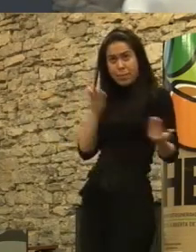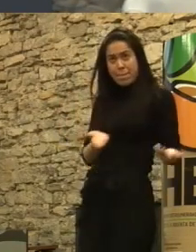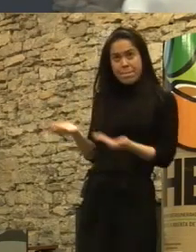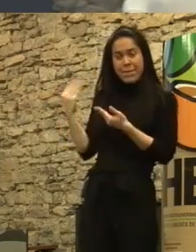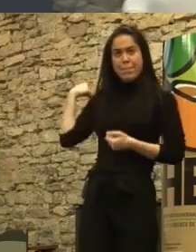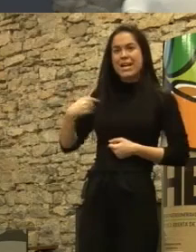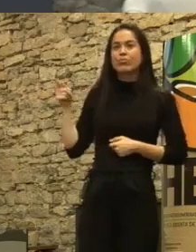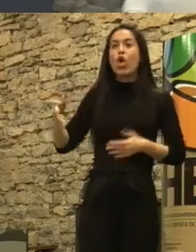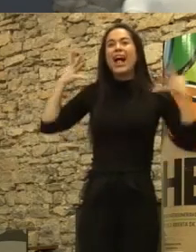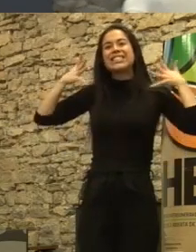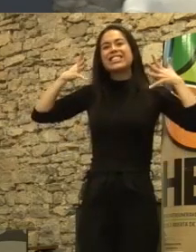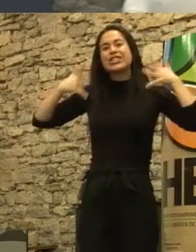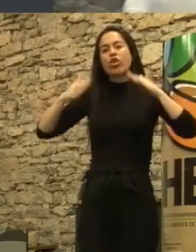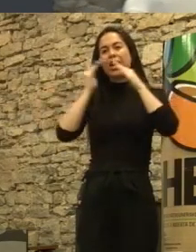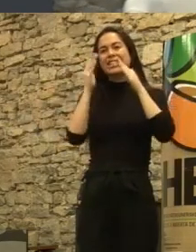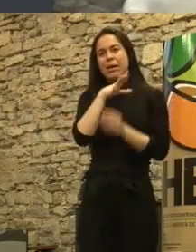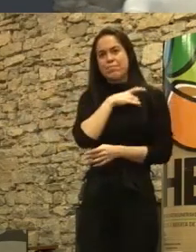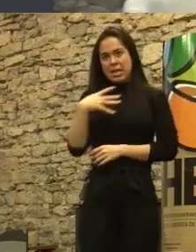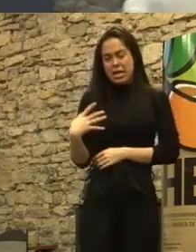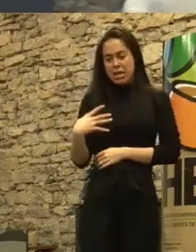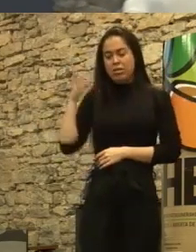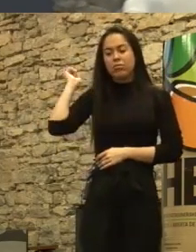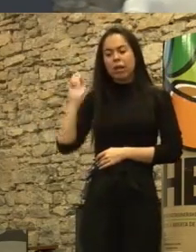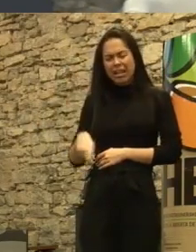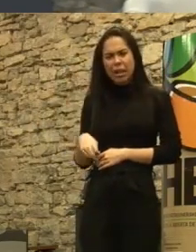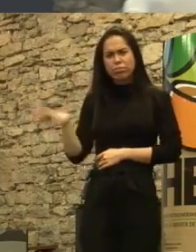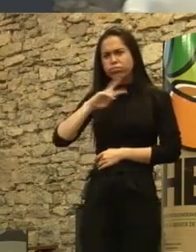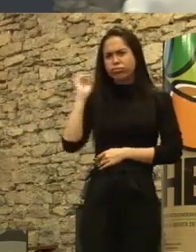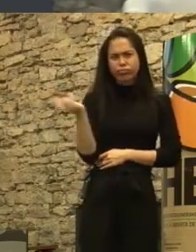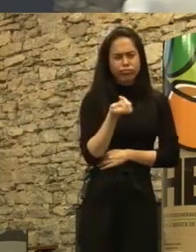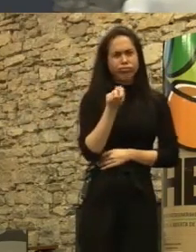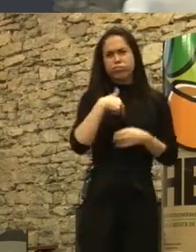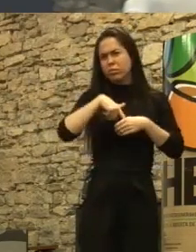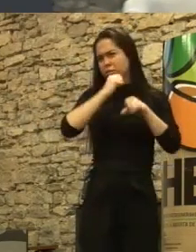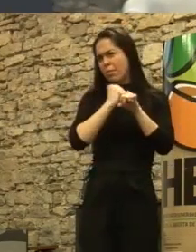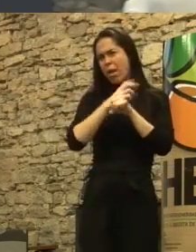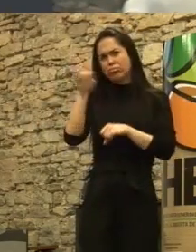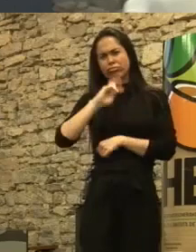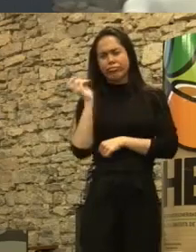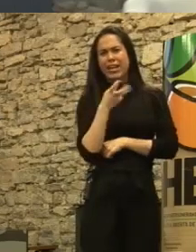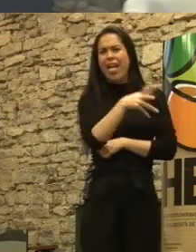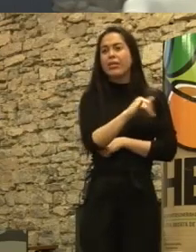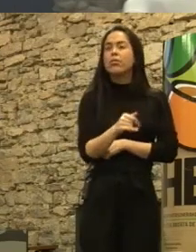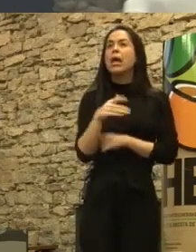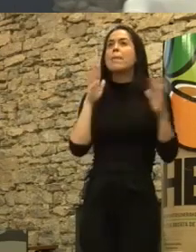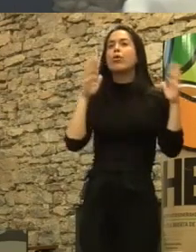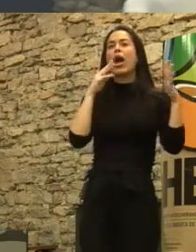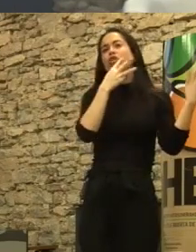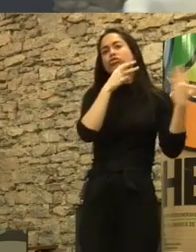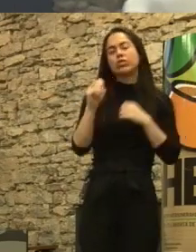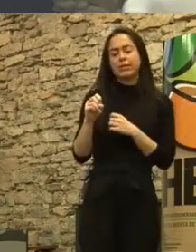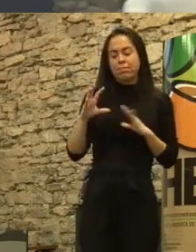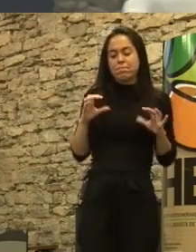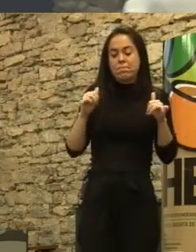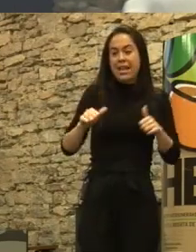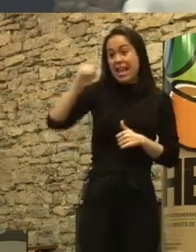la Casa Blanca y también había trabajado en la empresa privada, en McKinsey, etcétera, y se había dado cuenta, eran los años como inicio de los 80, que sobre todo